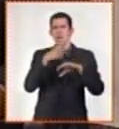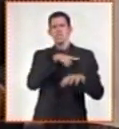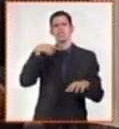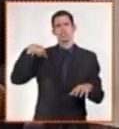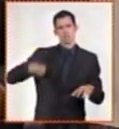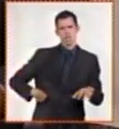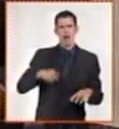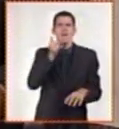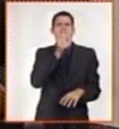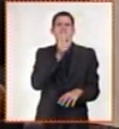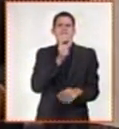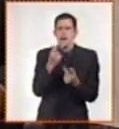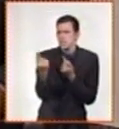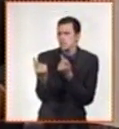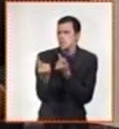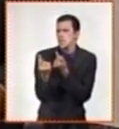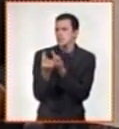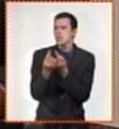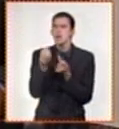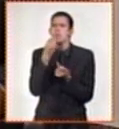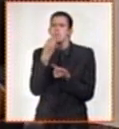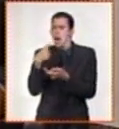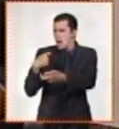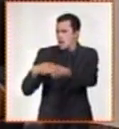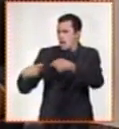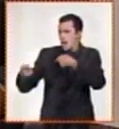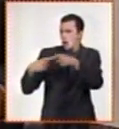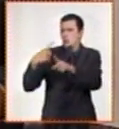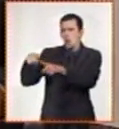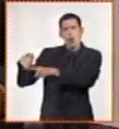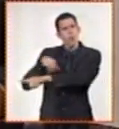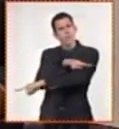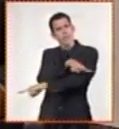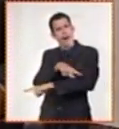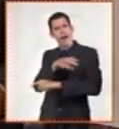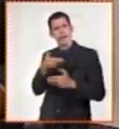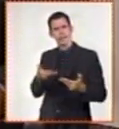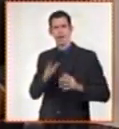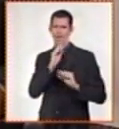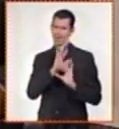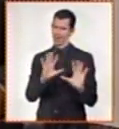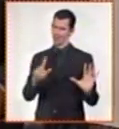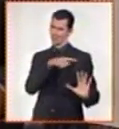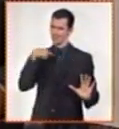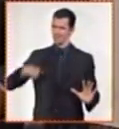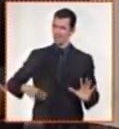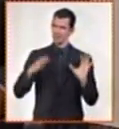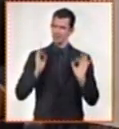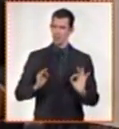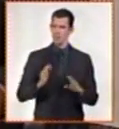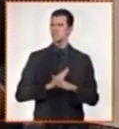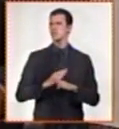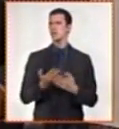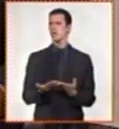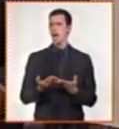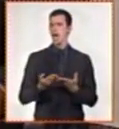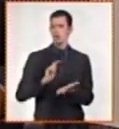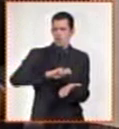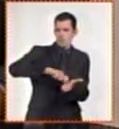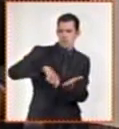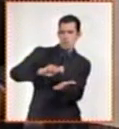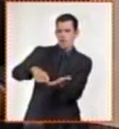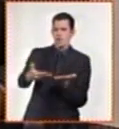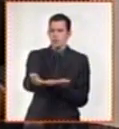región siempre se basa en el respeto mutuo, el trato como iguales, la ganancia compartida. No apunta